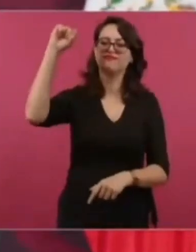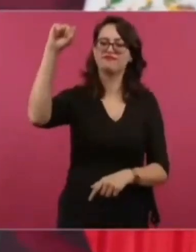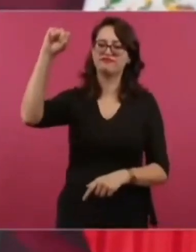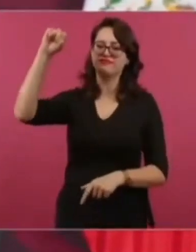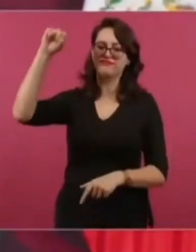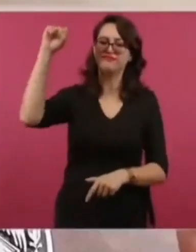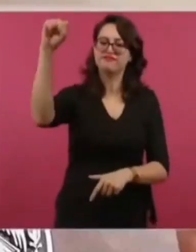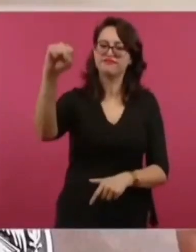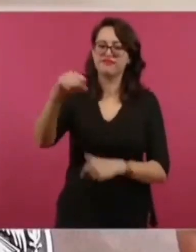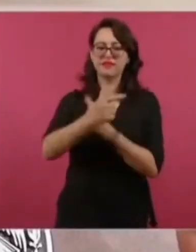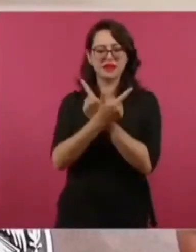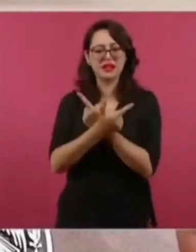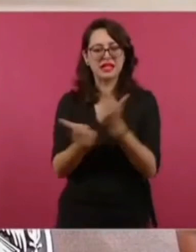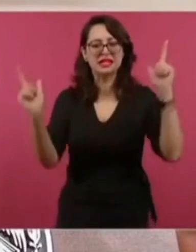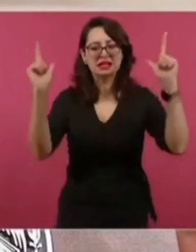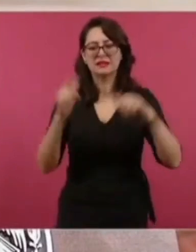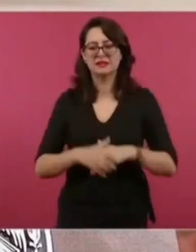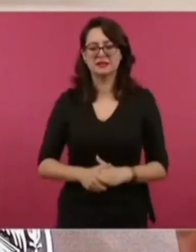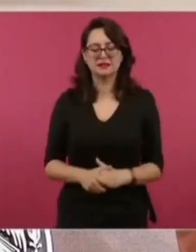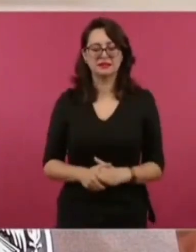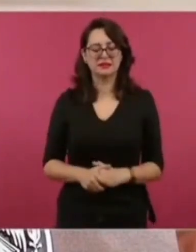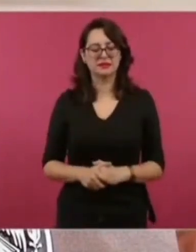Eso